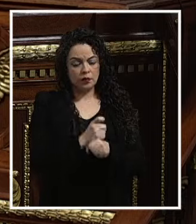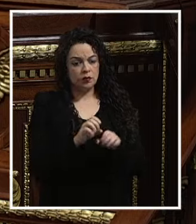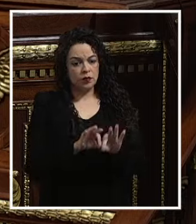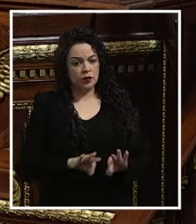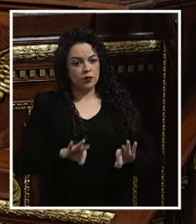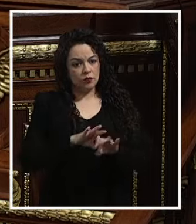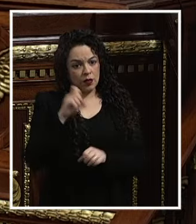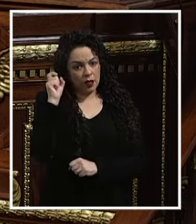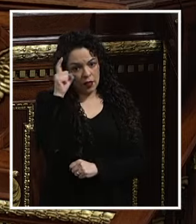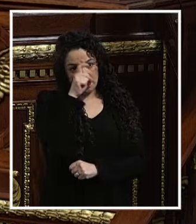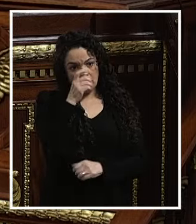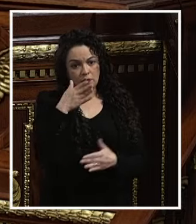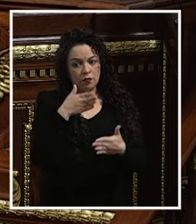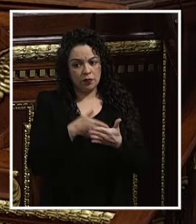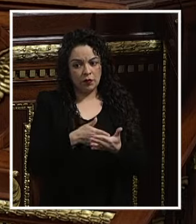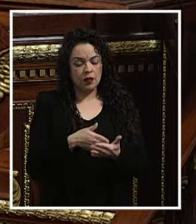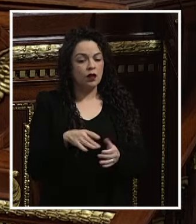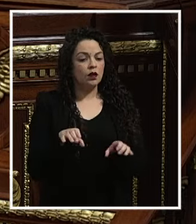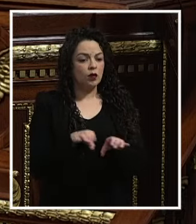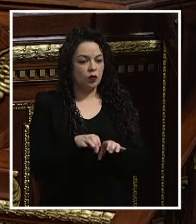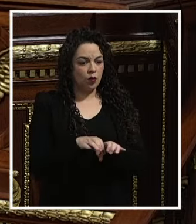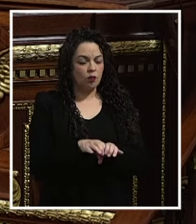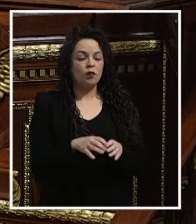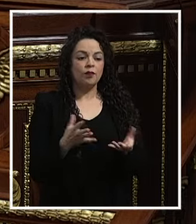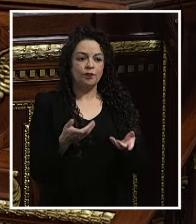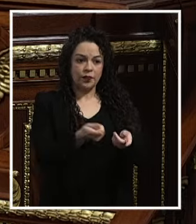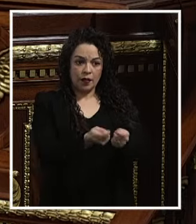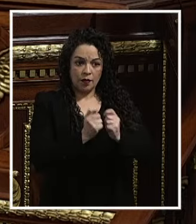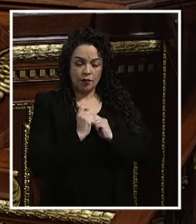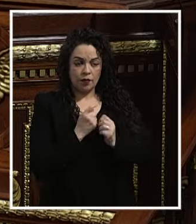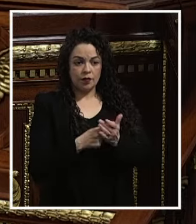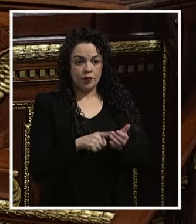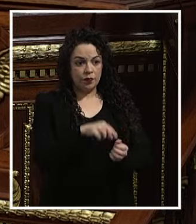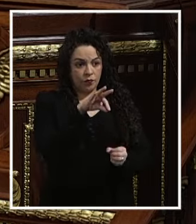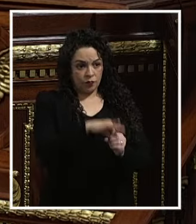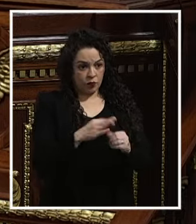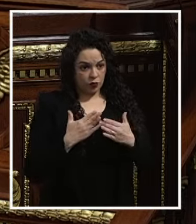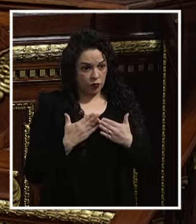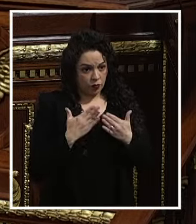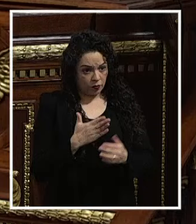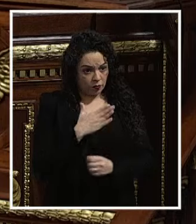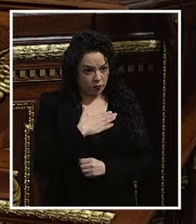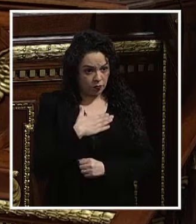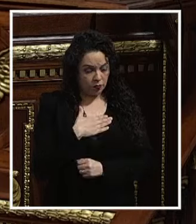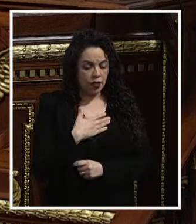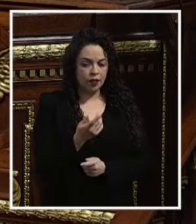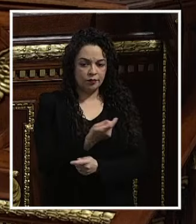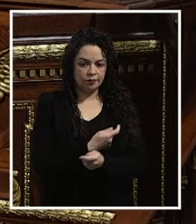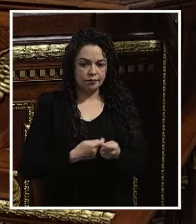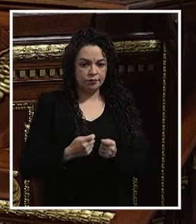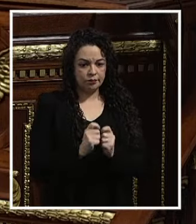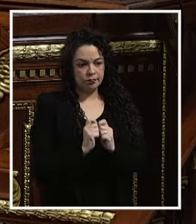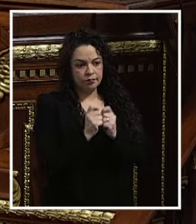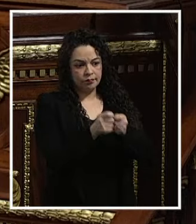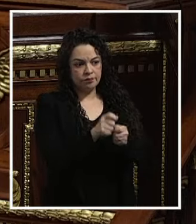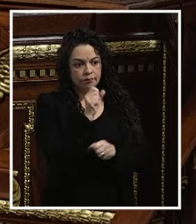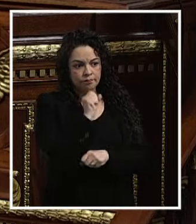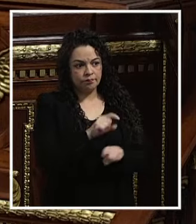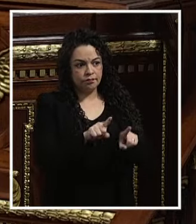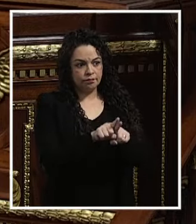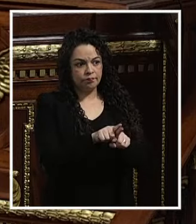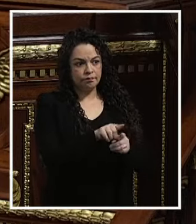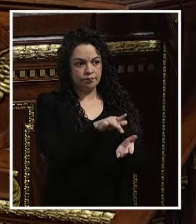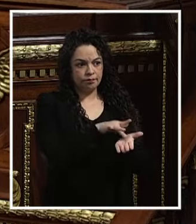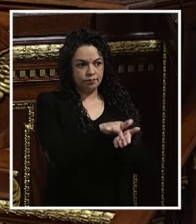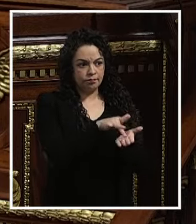es saber corresponder a la confianza y a las aspiraciones de quienes votaron por cada legislador